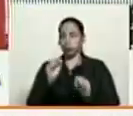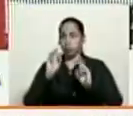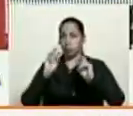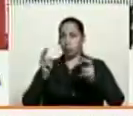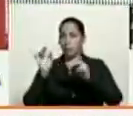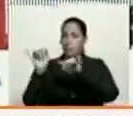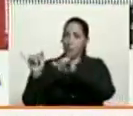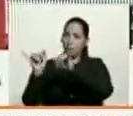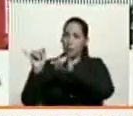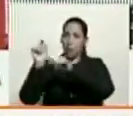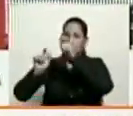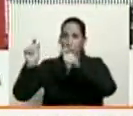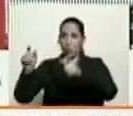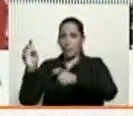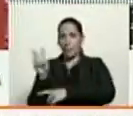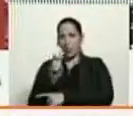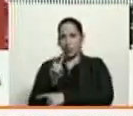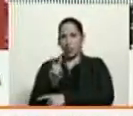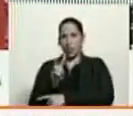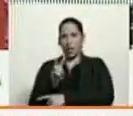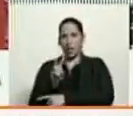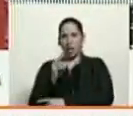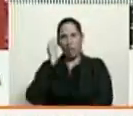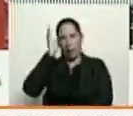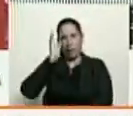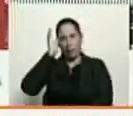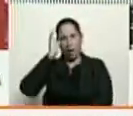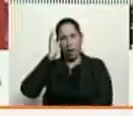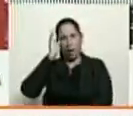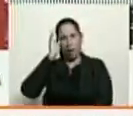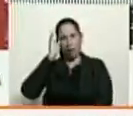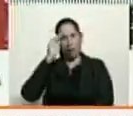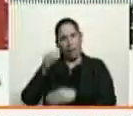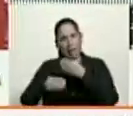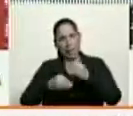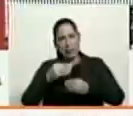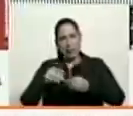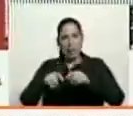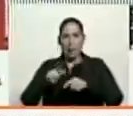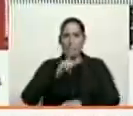propios venezolanos, o que haya venezolanos que sean capaces de hacerle daño a su propio país.